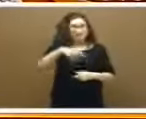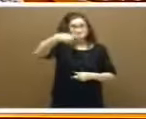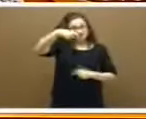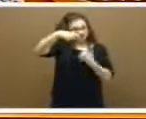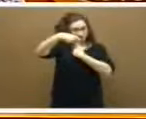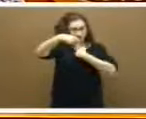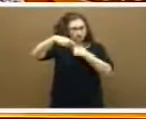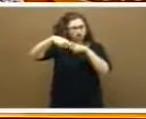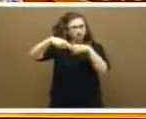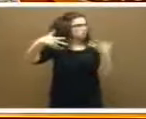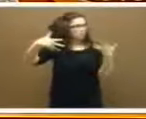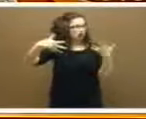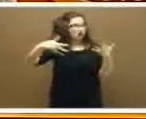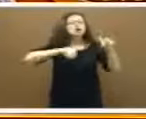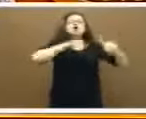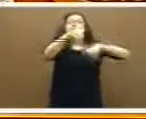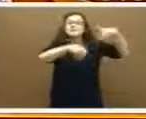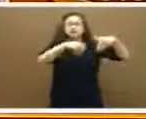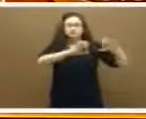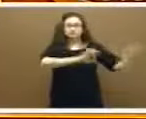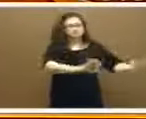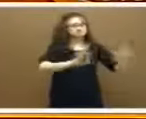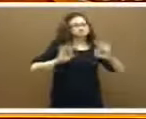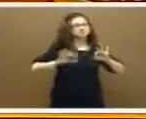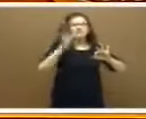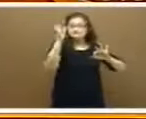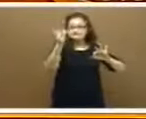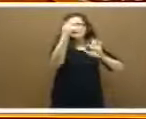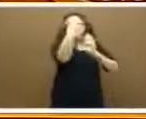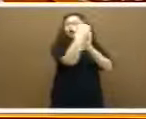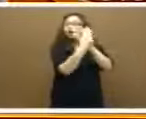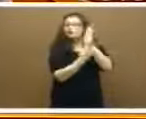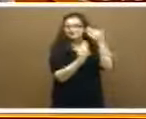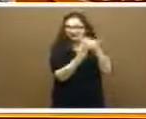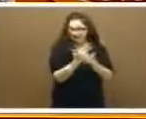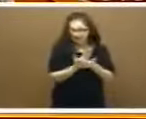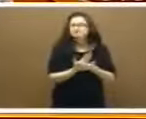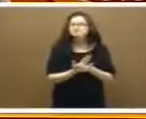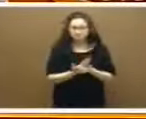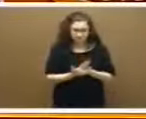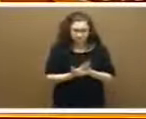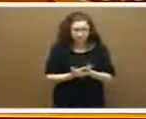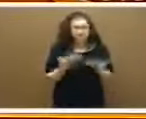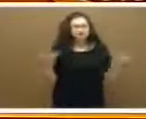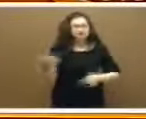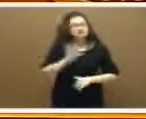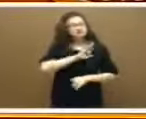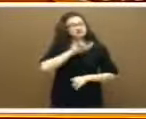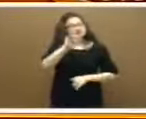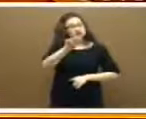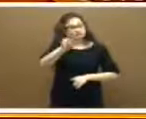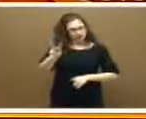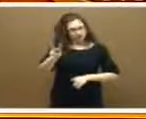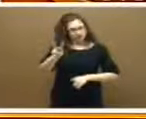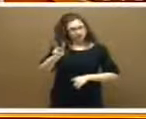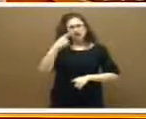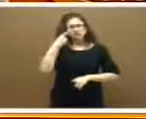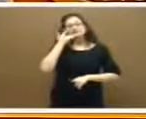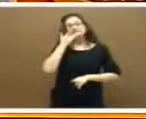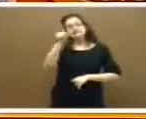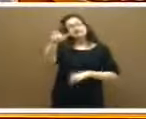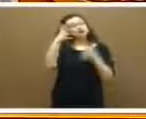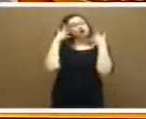la de acordar las convocatorias y fijar el orden del día. Solicitan, señorías de Izquierda Unida, que se reactiven esos